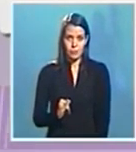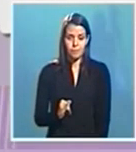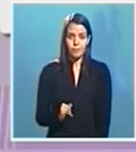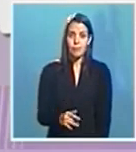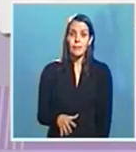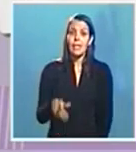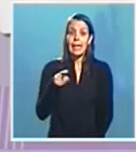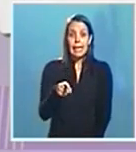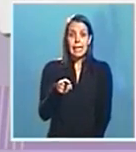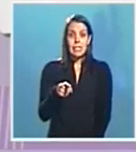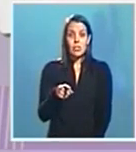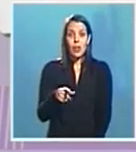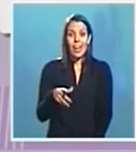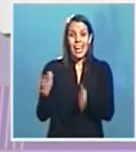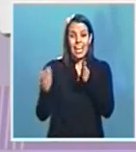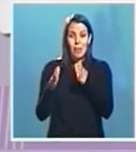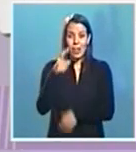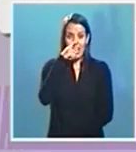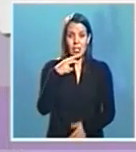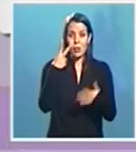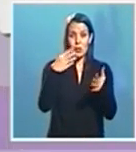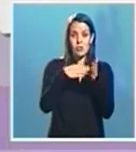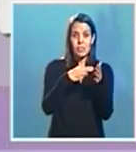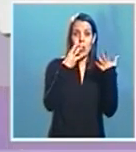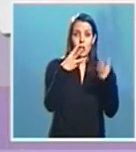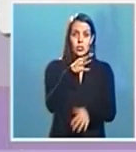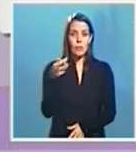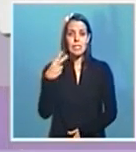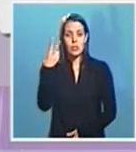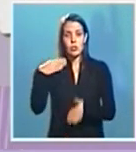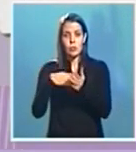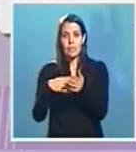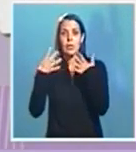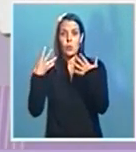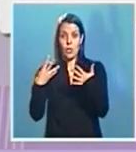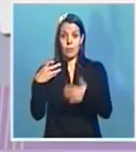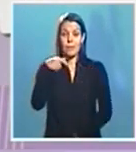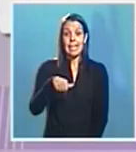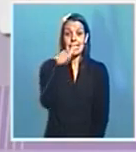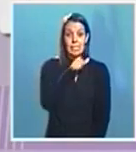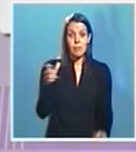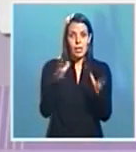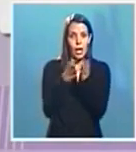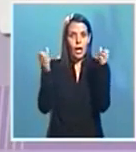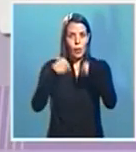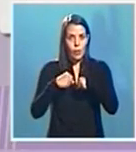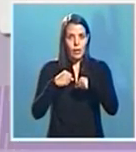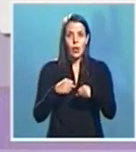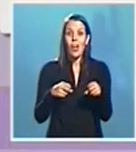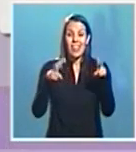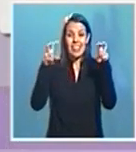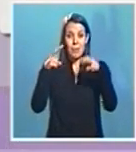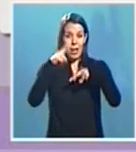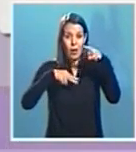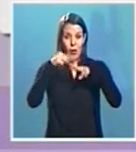e que corresponden ás anualidades 2008 e 2009. Esta semana acordáronse as obras dos concellos de